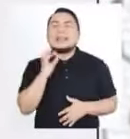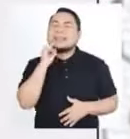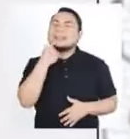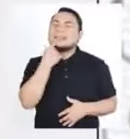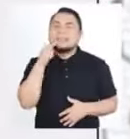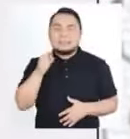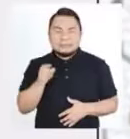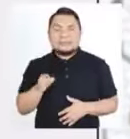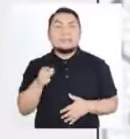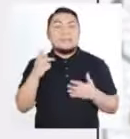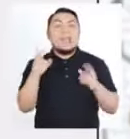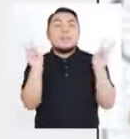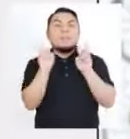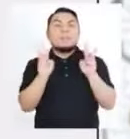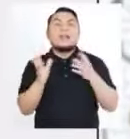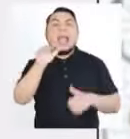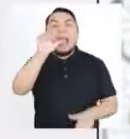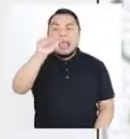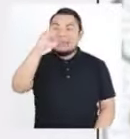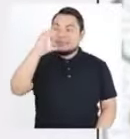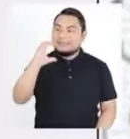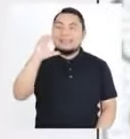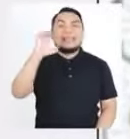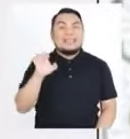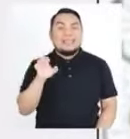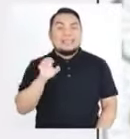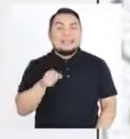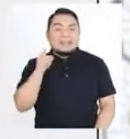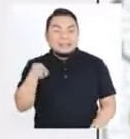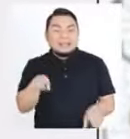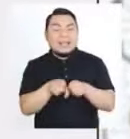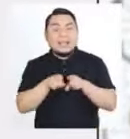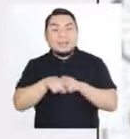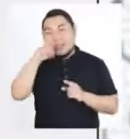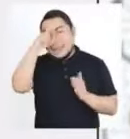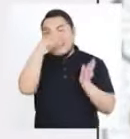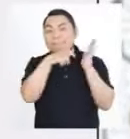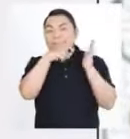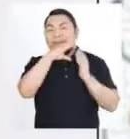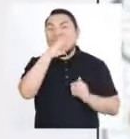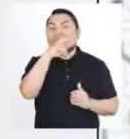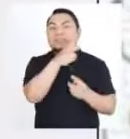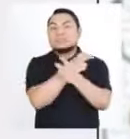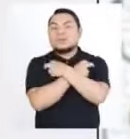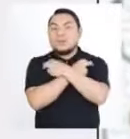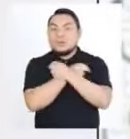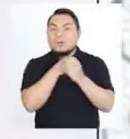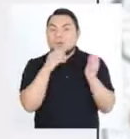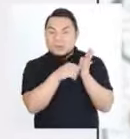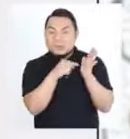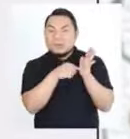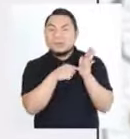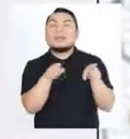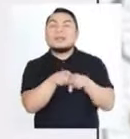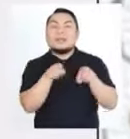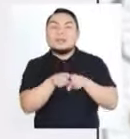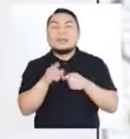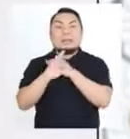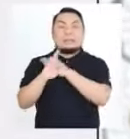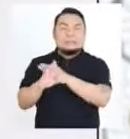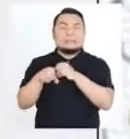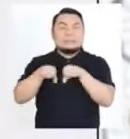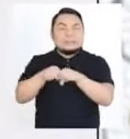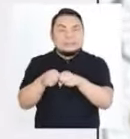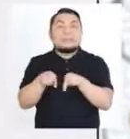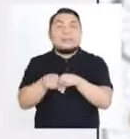sabor agridulce que contiene las vitaminas A, C y E y el mineral calcio. Es una fruta que ayuda a prevenir